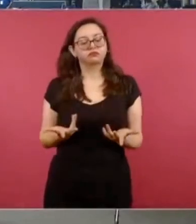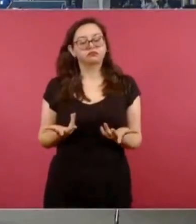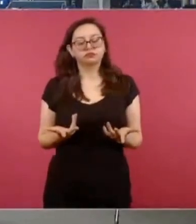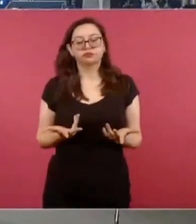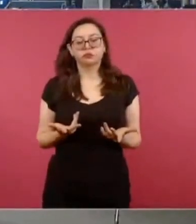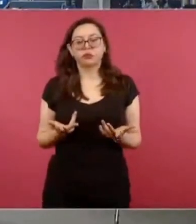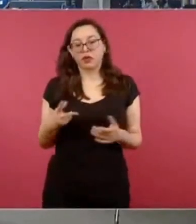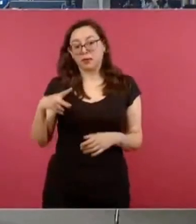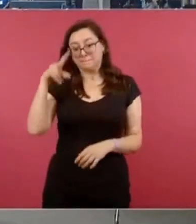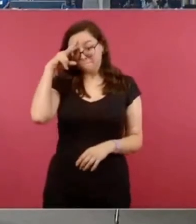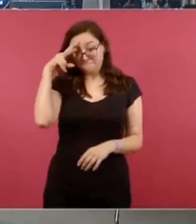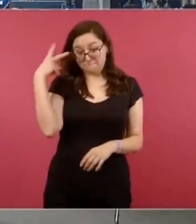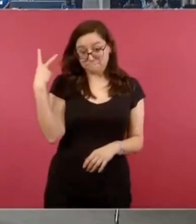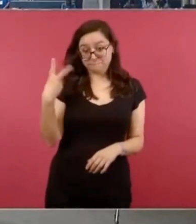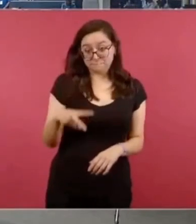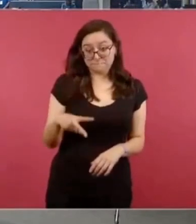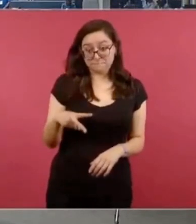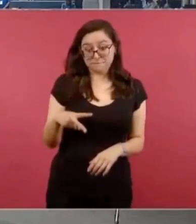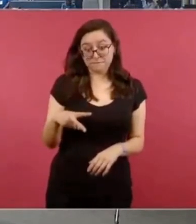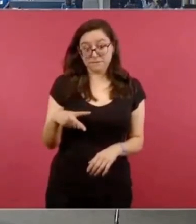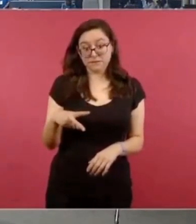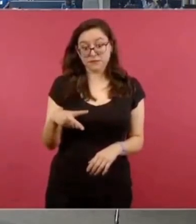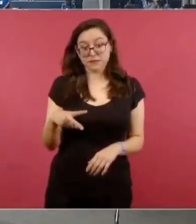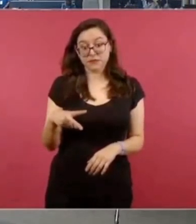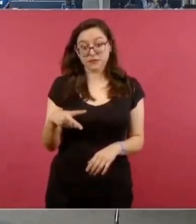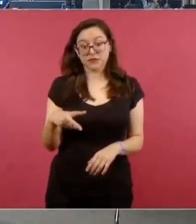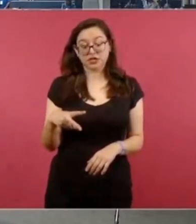México está